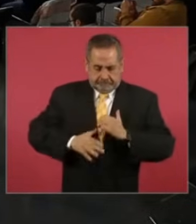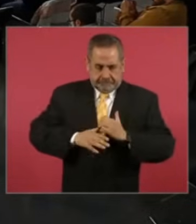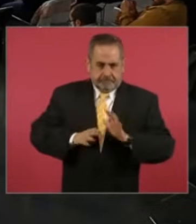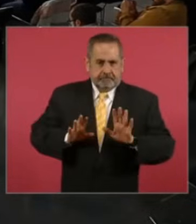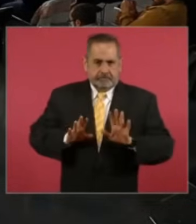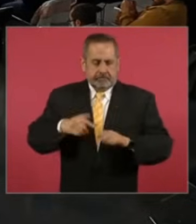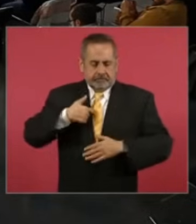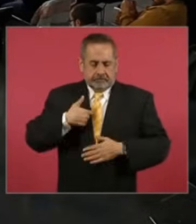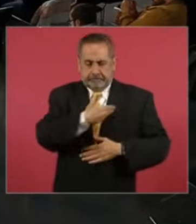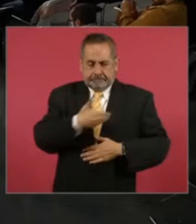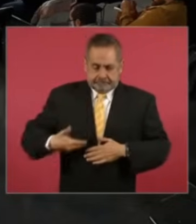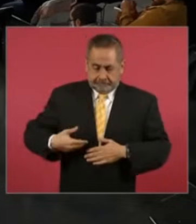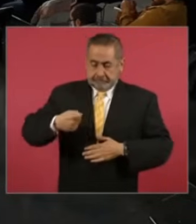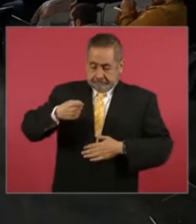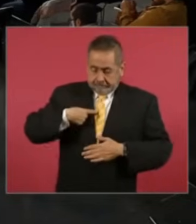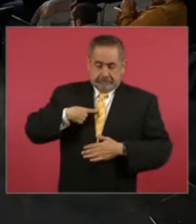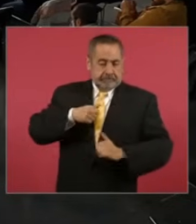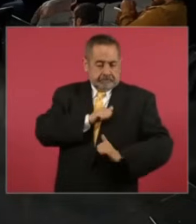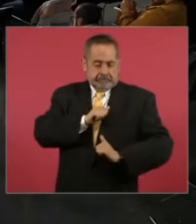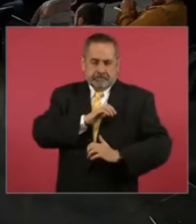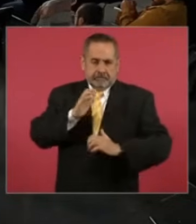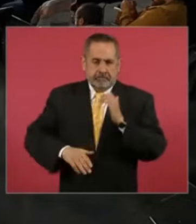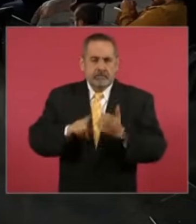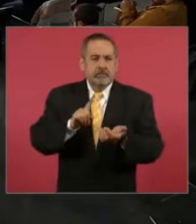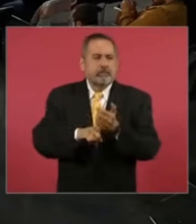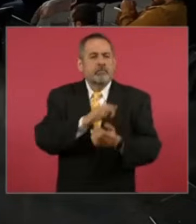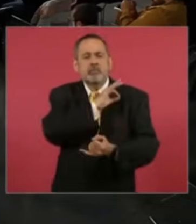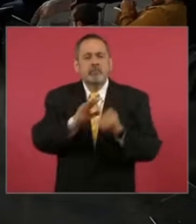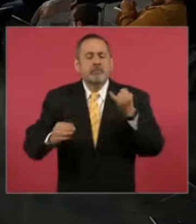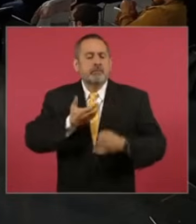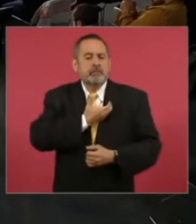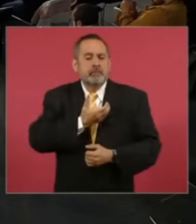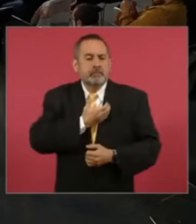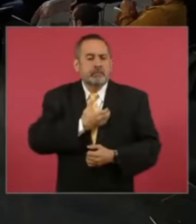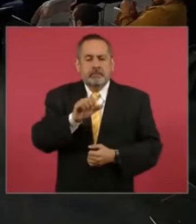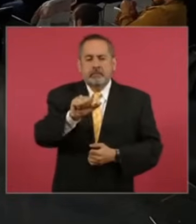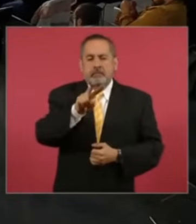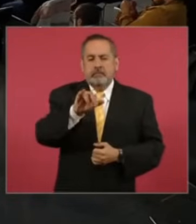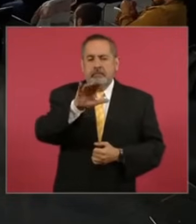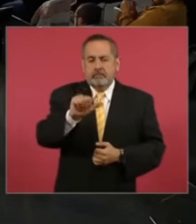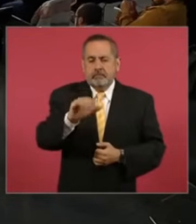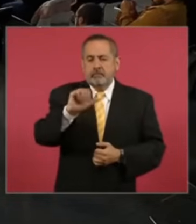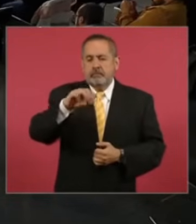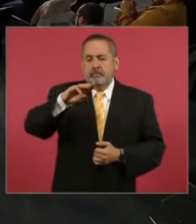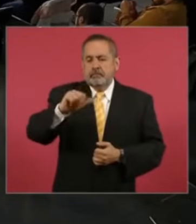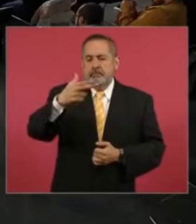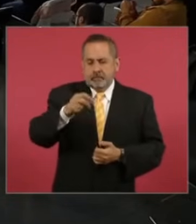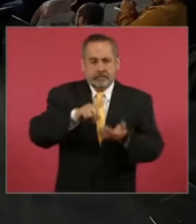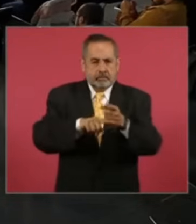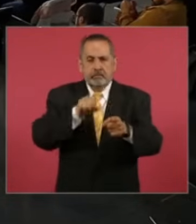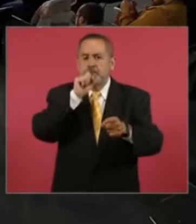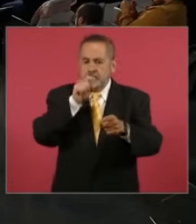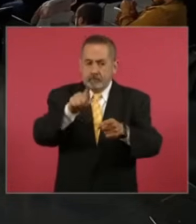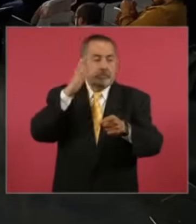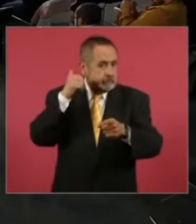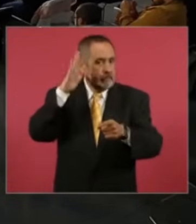en la presidencia. El último fue Ávila Camacho, que llegó a ser también